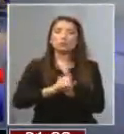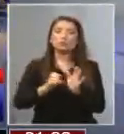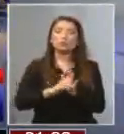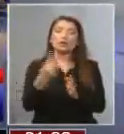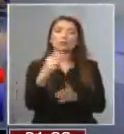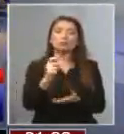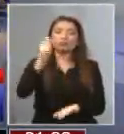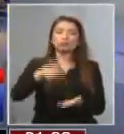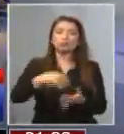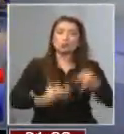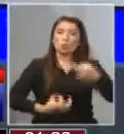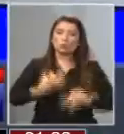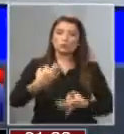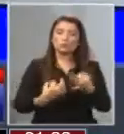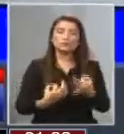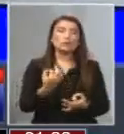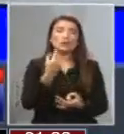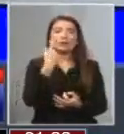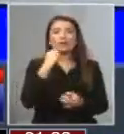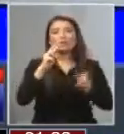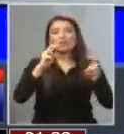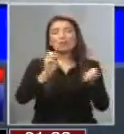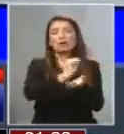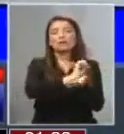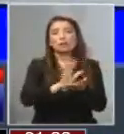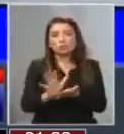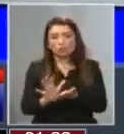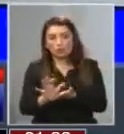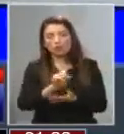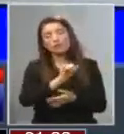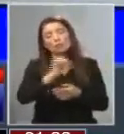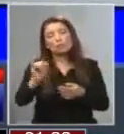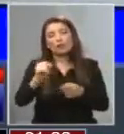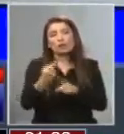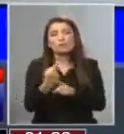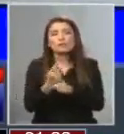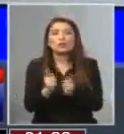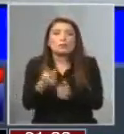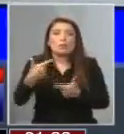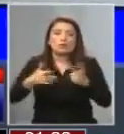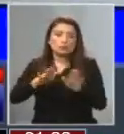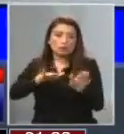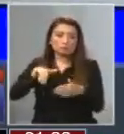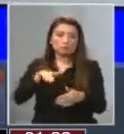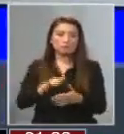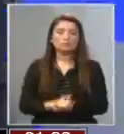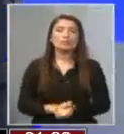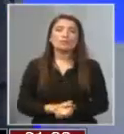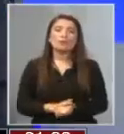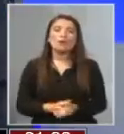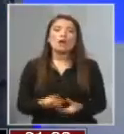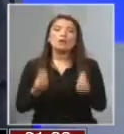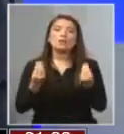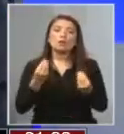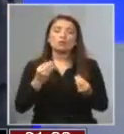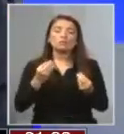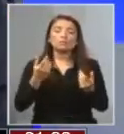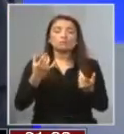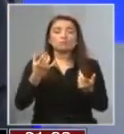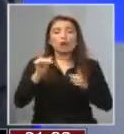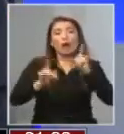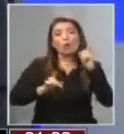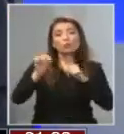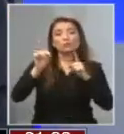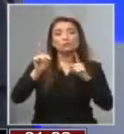que tiene el Ejecutivo ahora? Estamos hablando de la glosa de gratuidad, por supuesto, y después vamos a hablar muy breve de política también. Bueno, en algún sentido era lo que